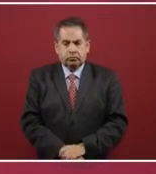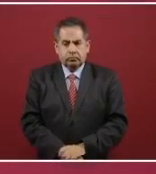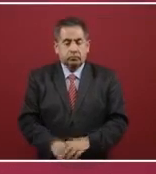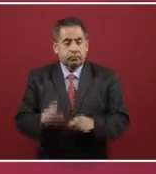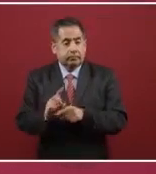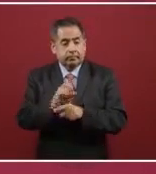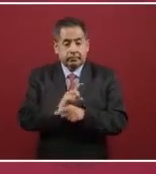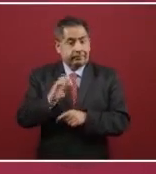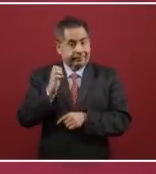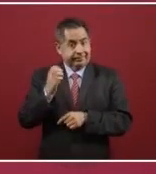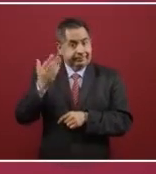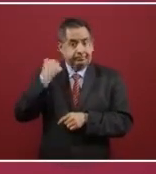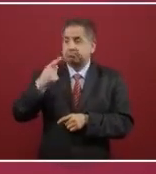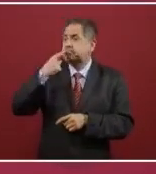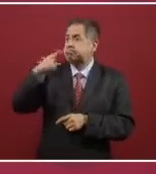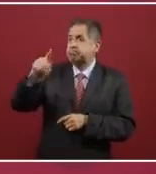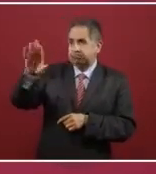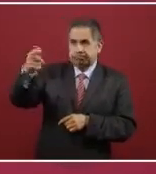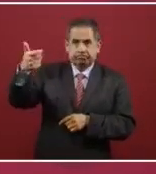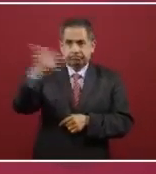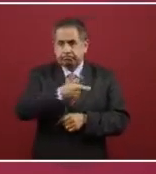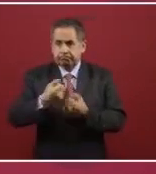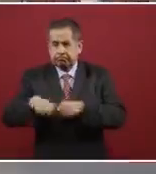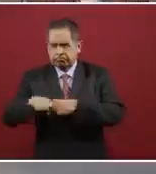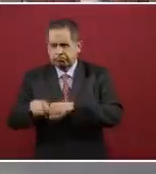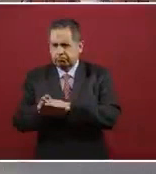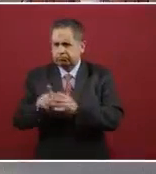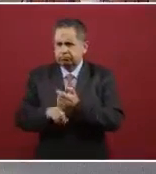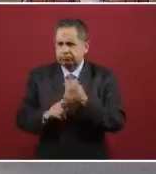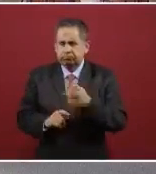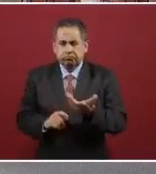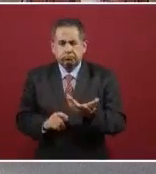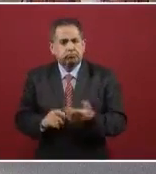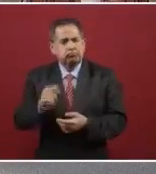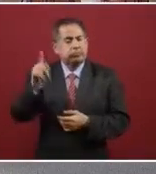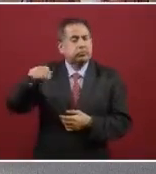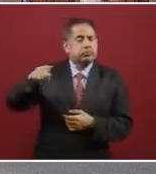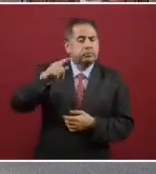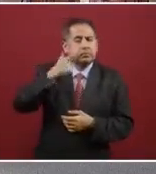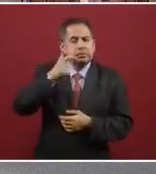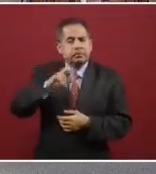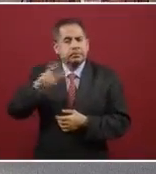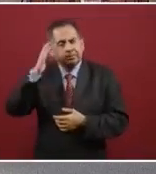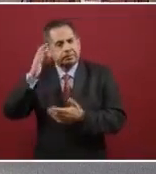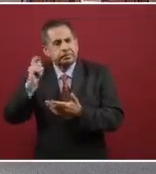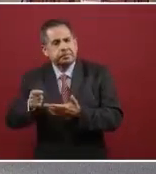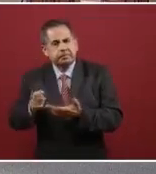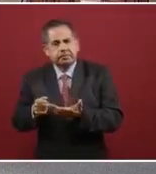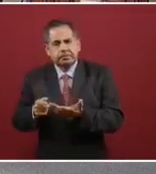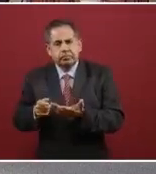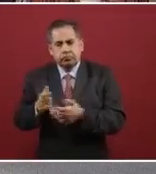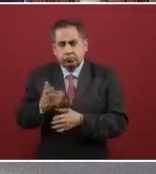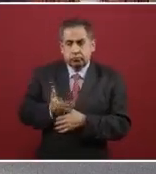que se reclamó desde enero el pago del seguro, ajá, pero no están reconociendo lo que